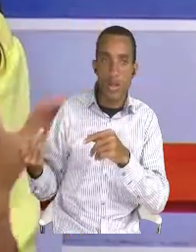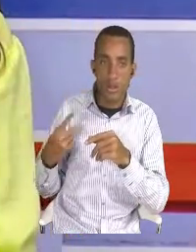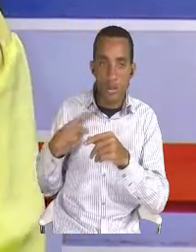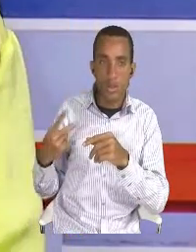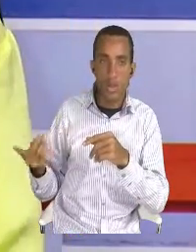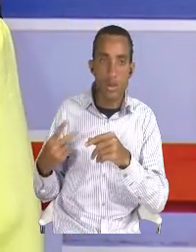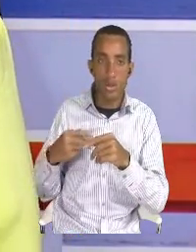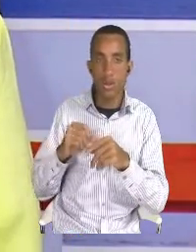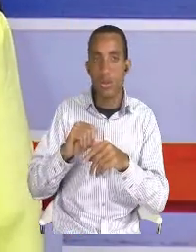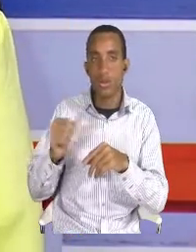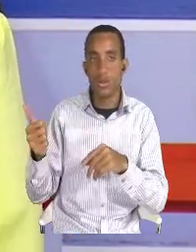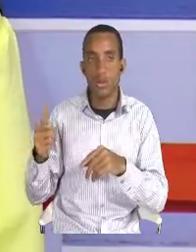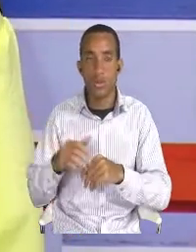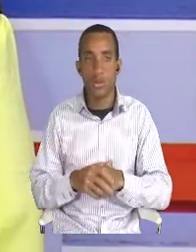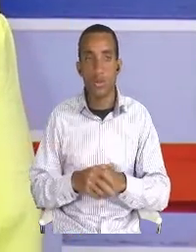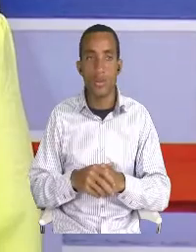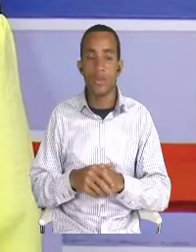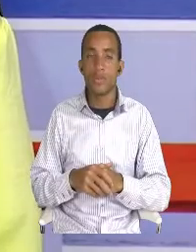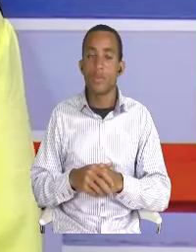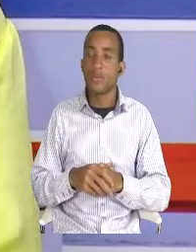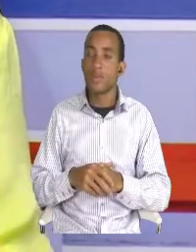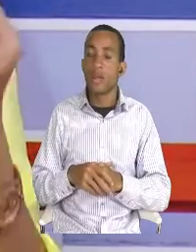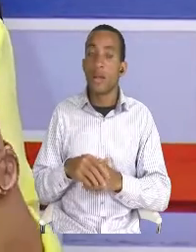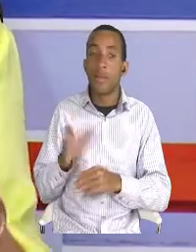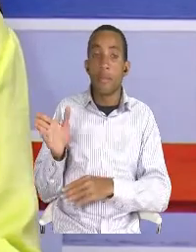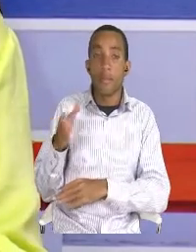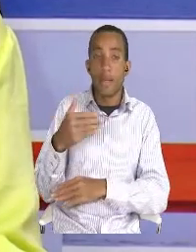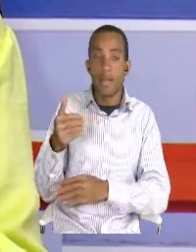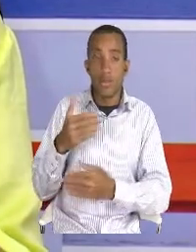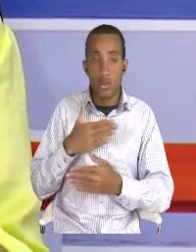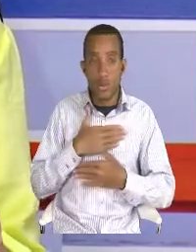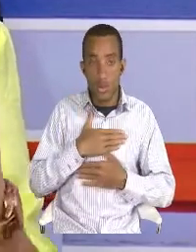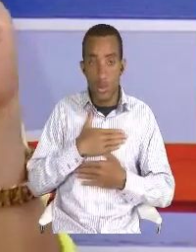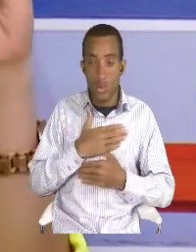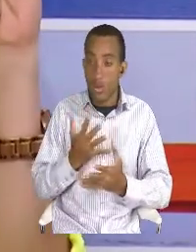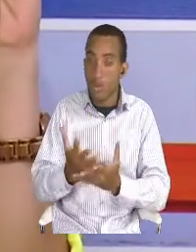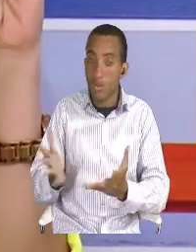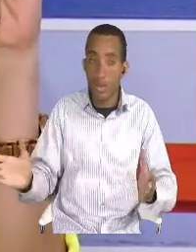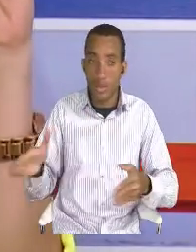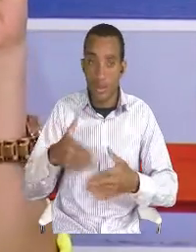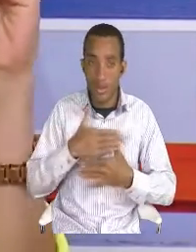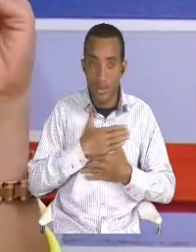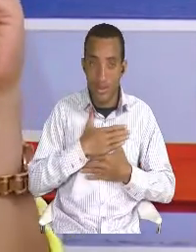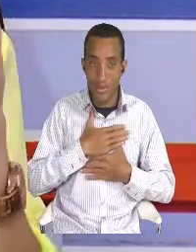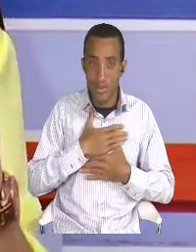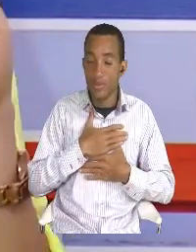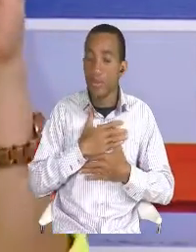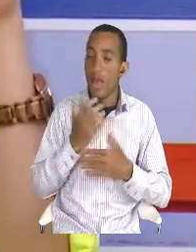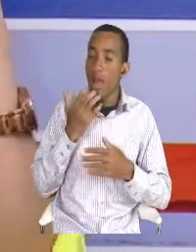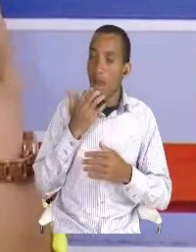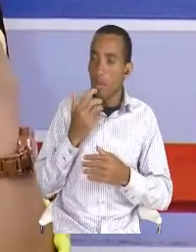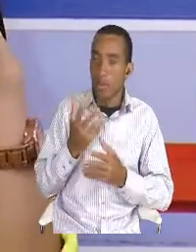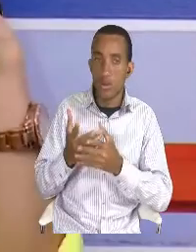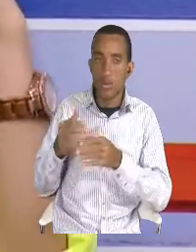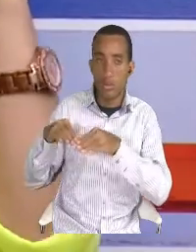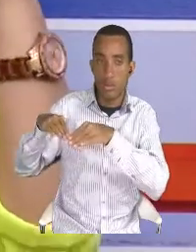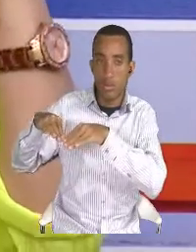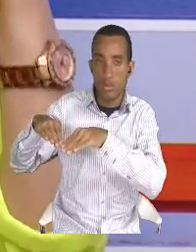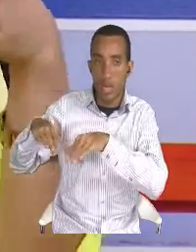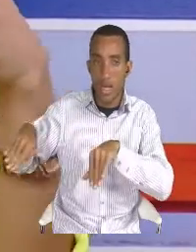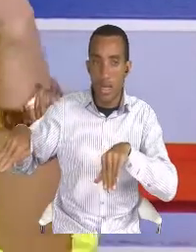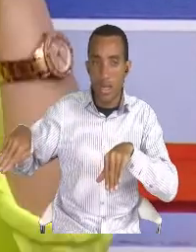la sociedad conyugal. ¿Qué sucede? Que en el momento en el que se disuelve el matrimonio, es decir, se divorcian, a partir de ese momento